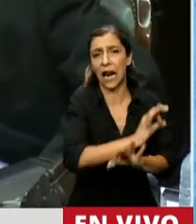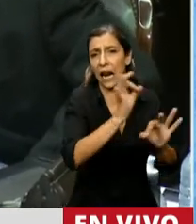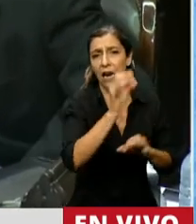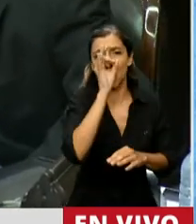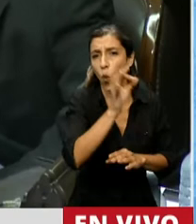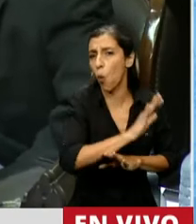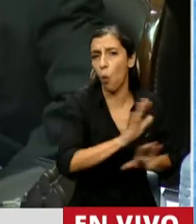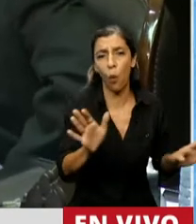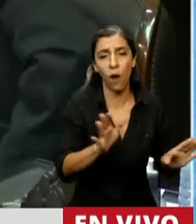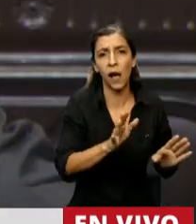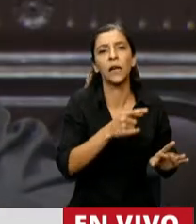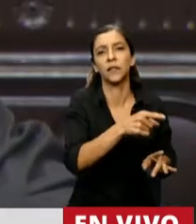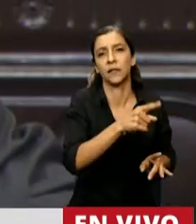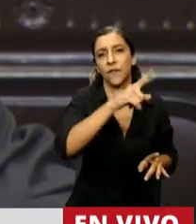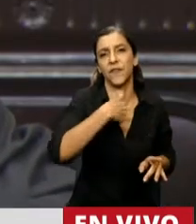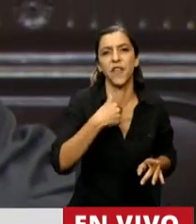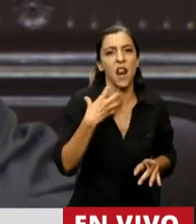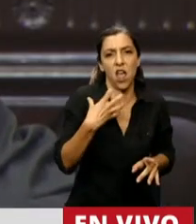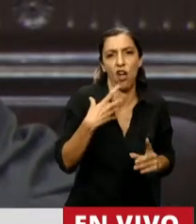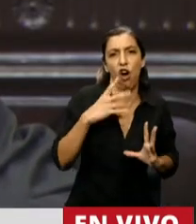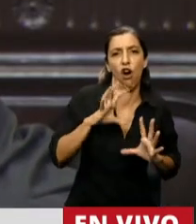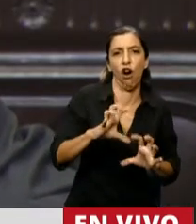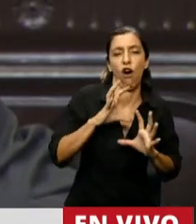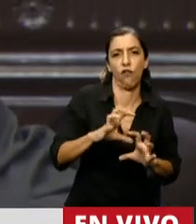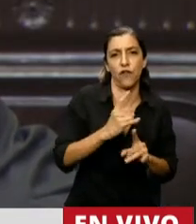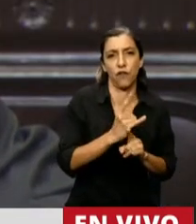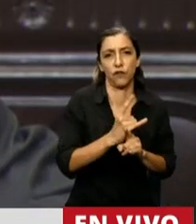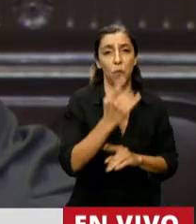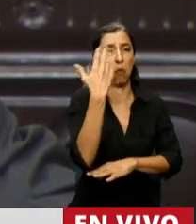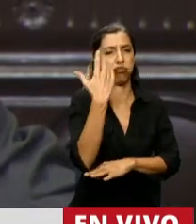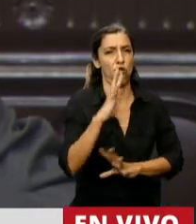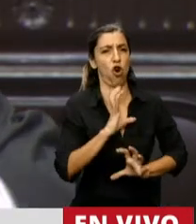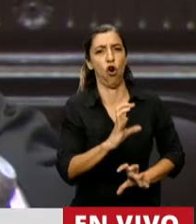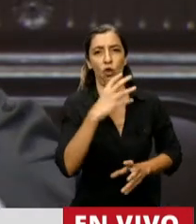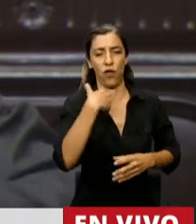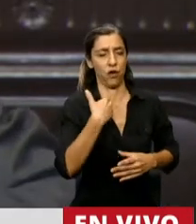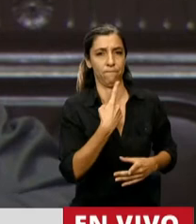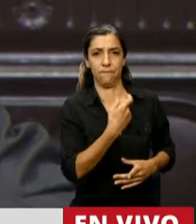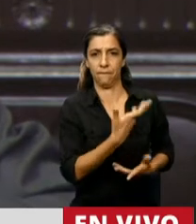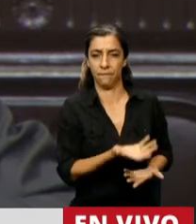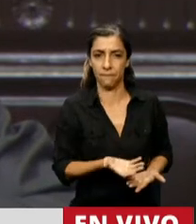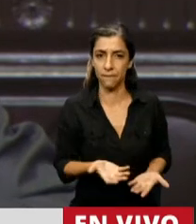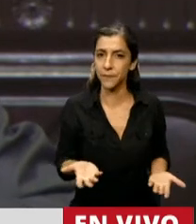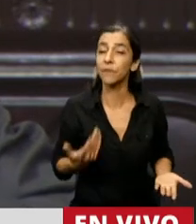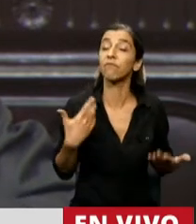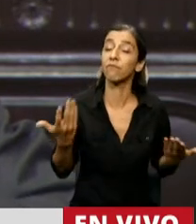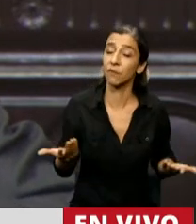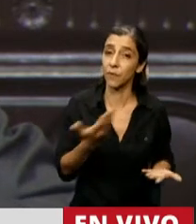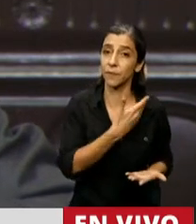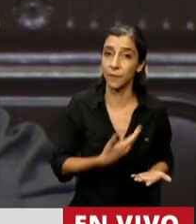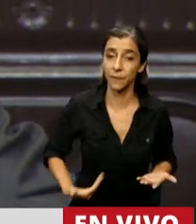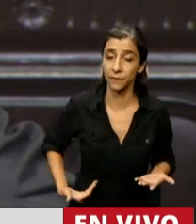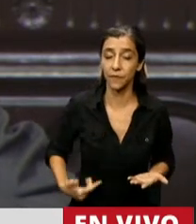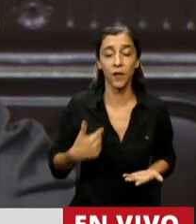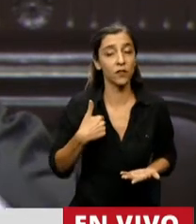destilar odio en cada uno de sus en cada una de sus manifestaciones por eso señor presidente yo tengo